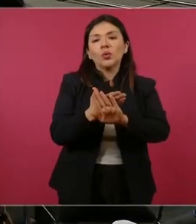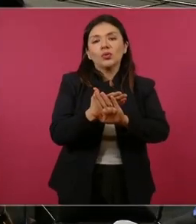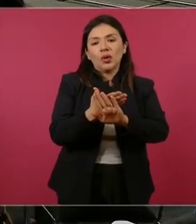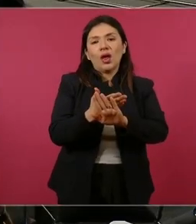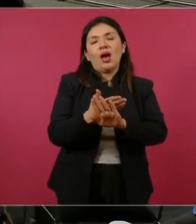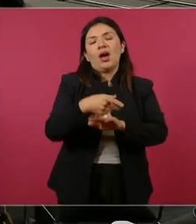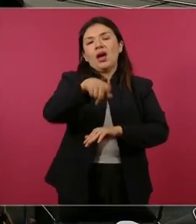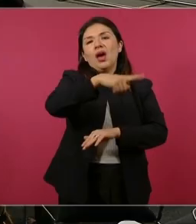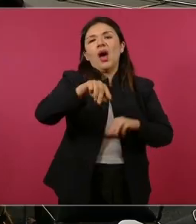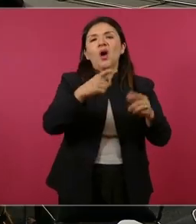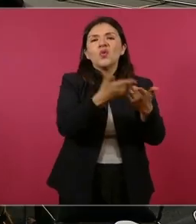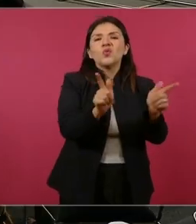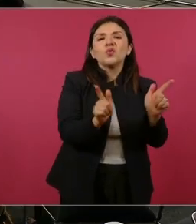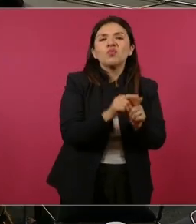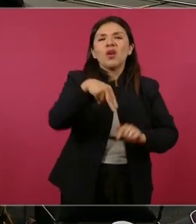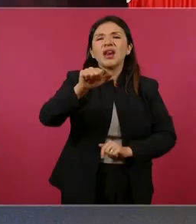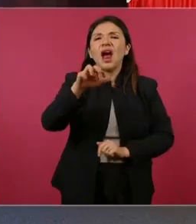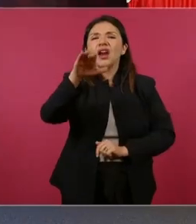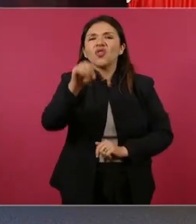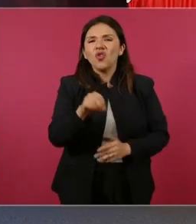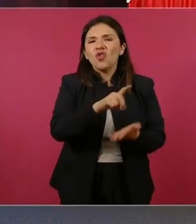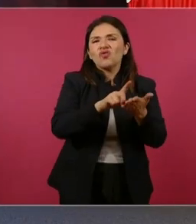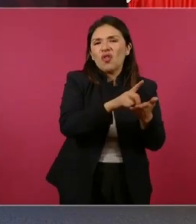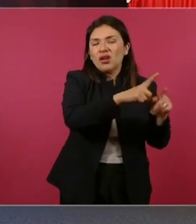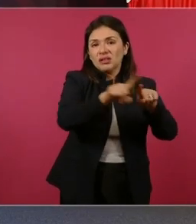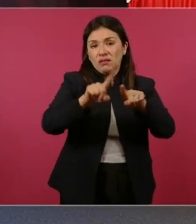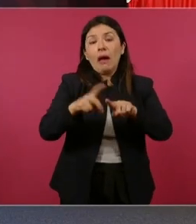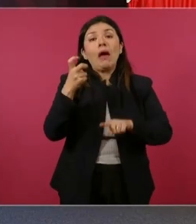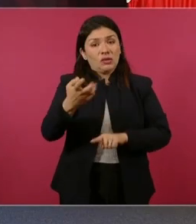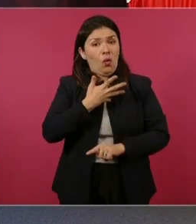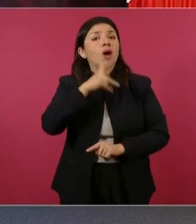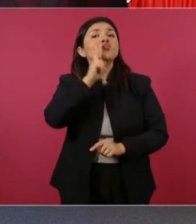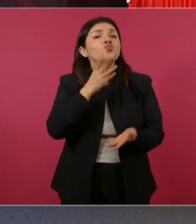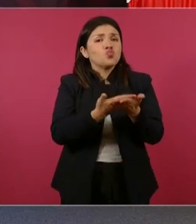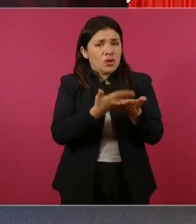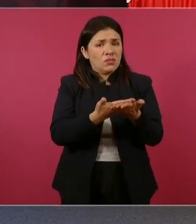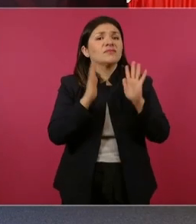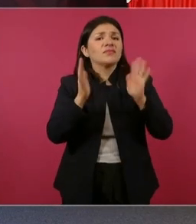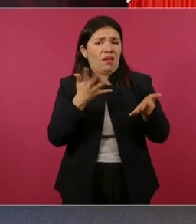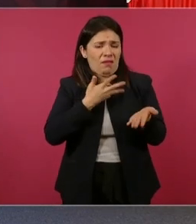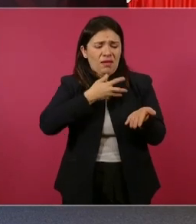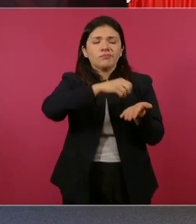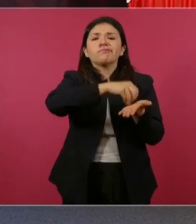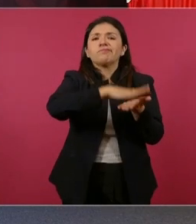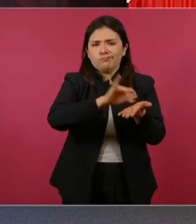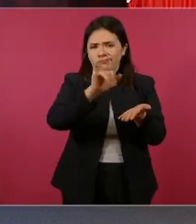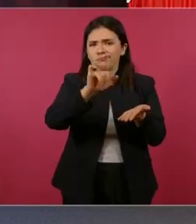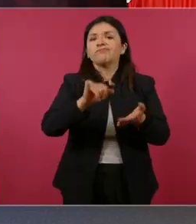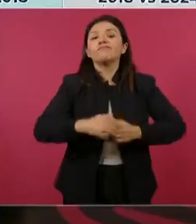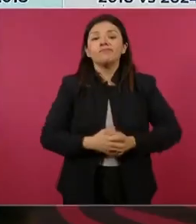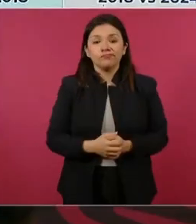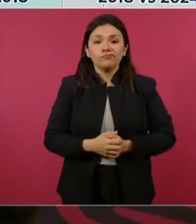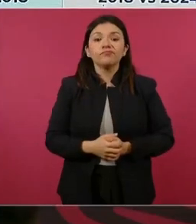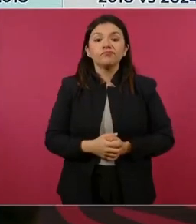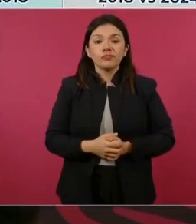del narcotráfico. Eso está probado, hay documentos,